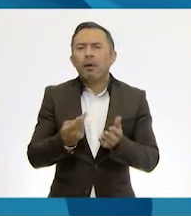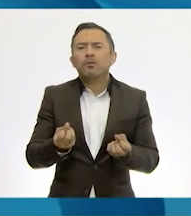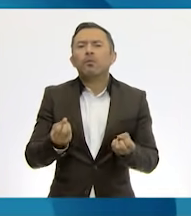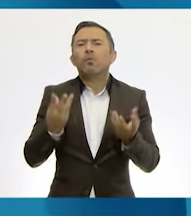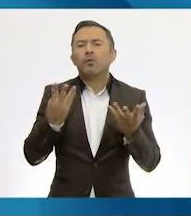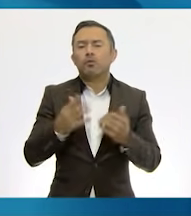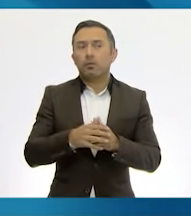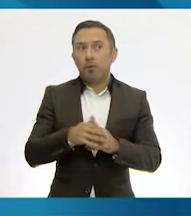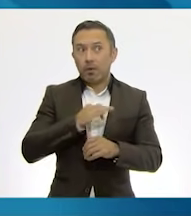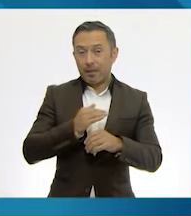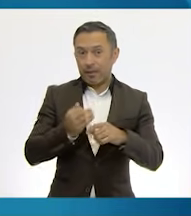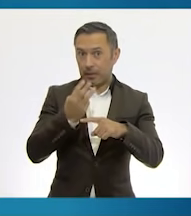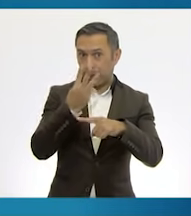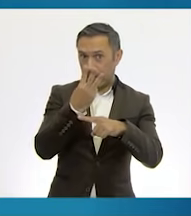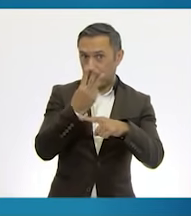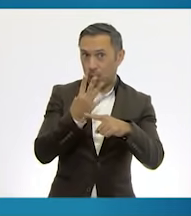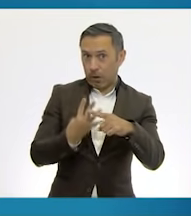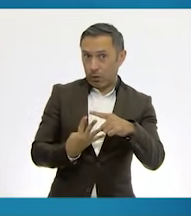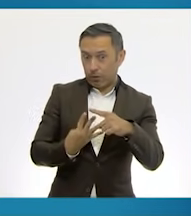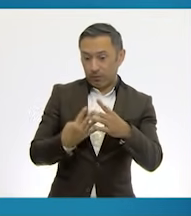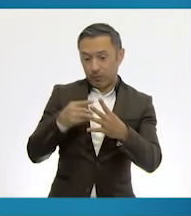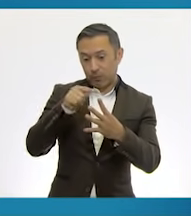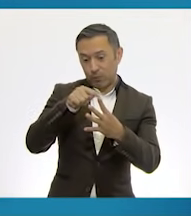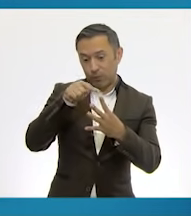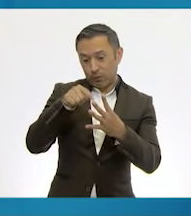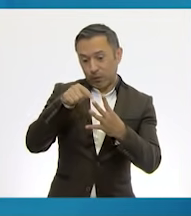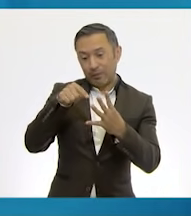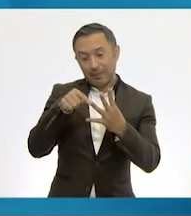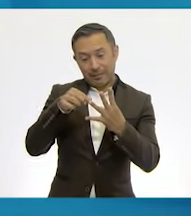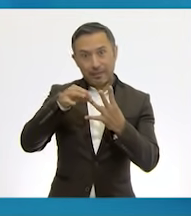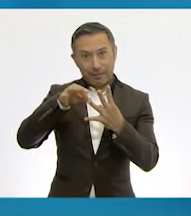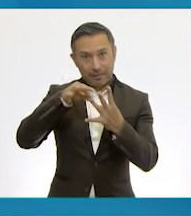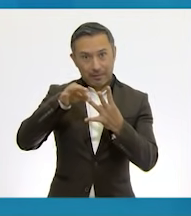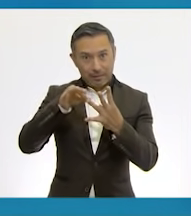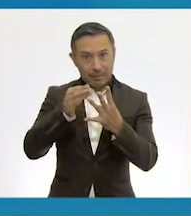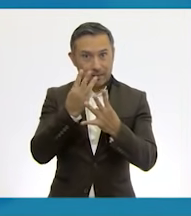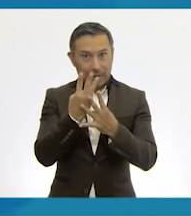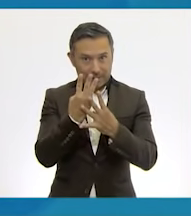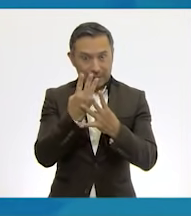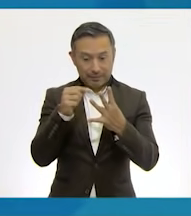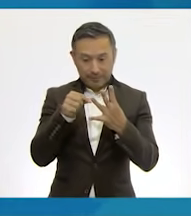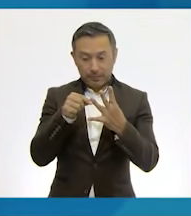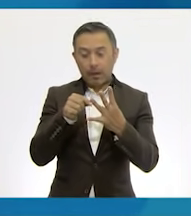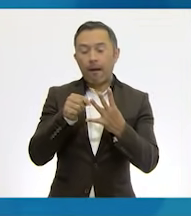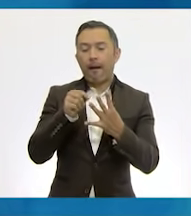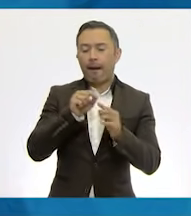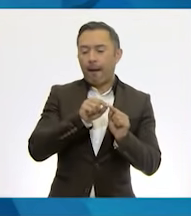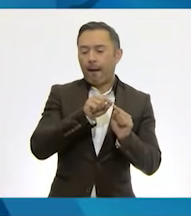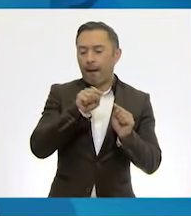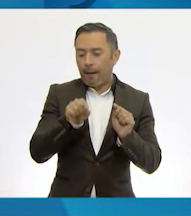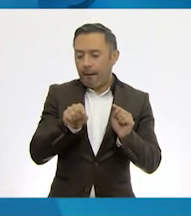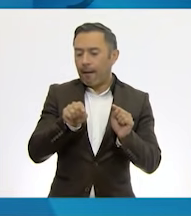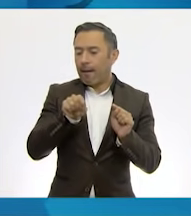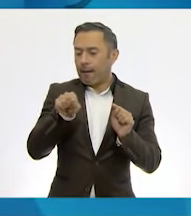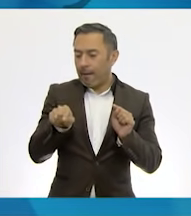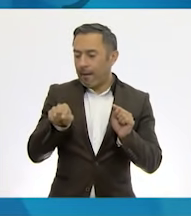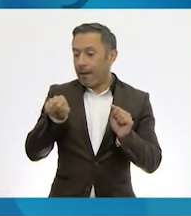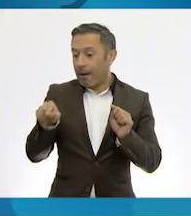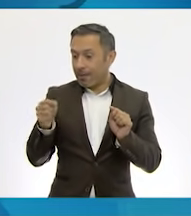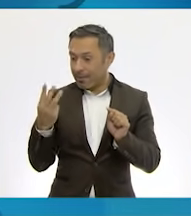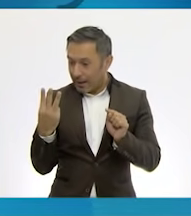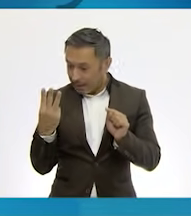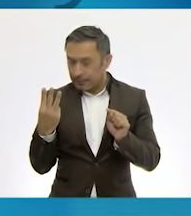cuartos, indica que tenemos uno, dos, tres. En esta posición se encontrará